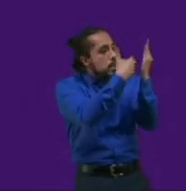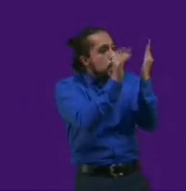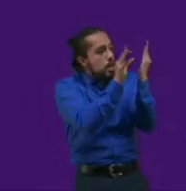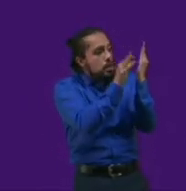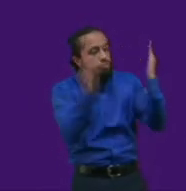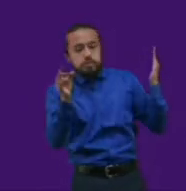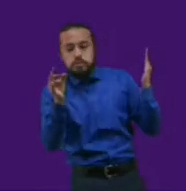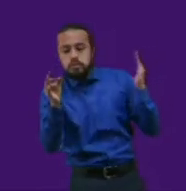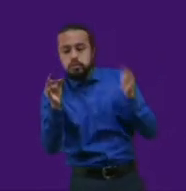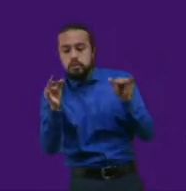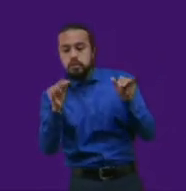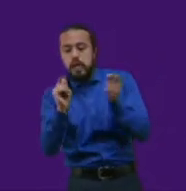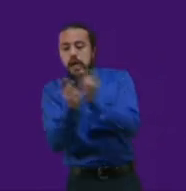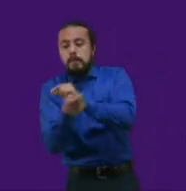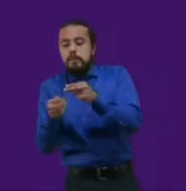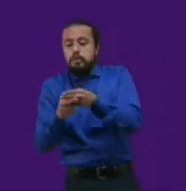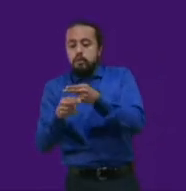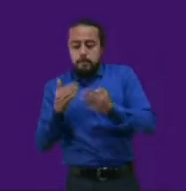riesgo.